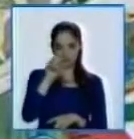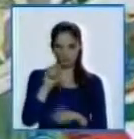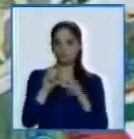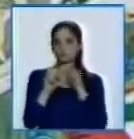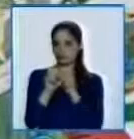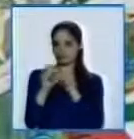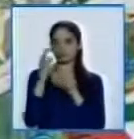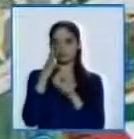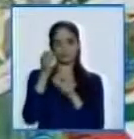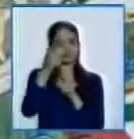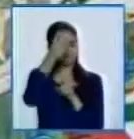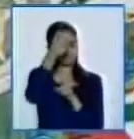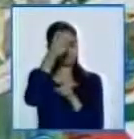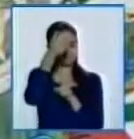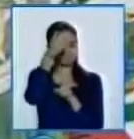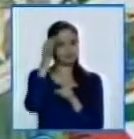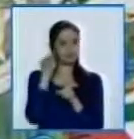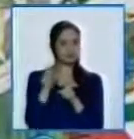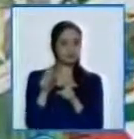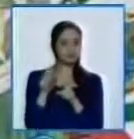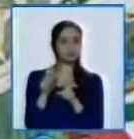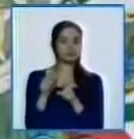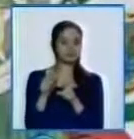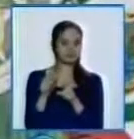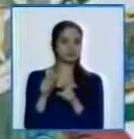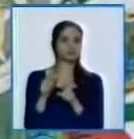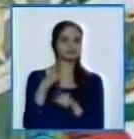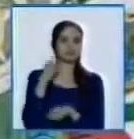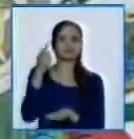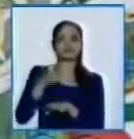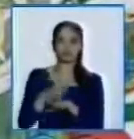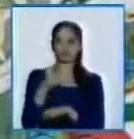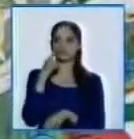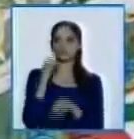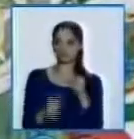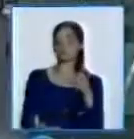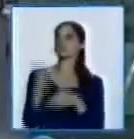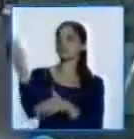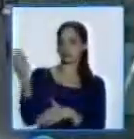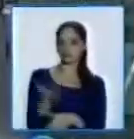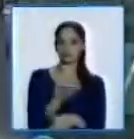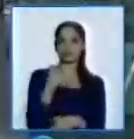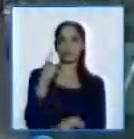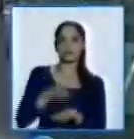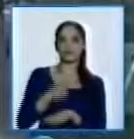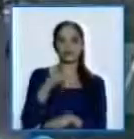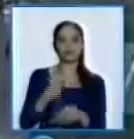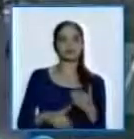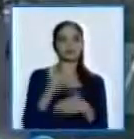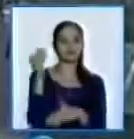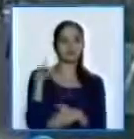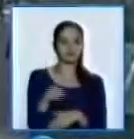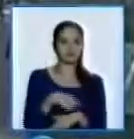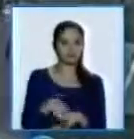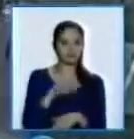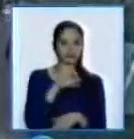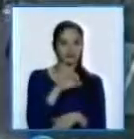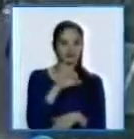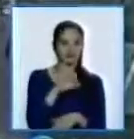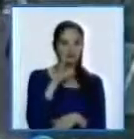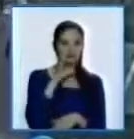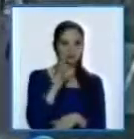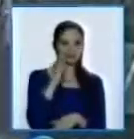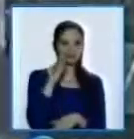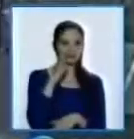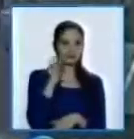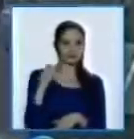forma fue el que permitió o autorizó que se iniciara esta masacre. Los 3 hombres que abrieron fuego en el sitio, entre ellos un